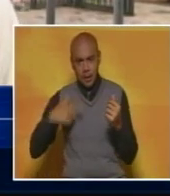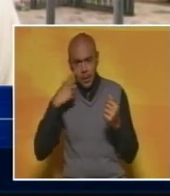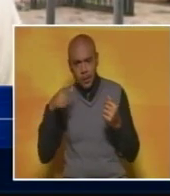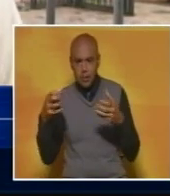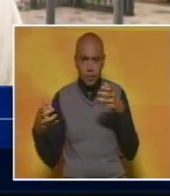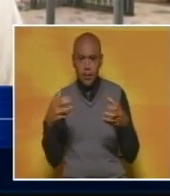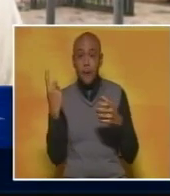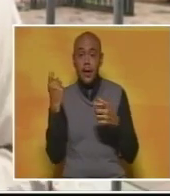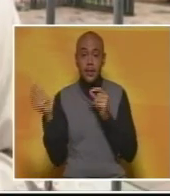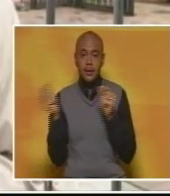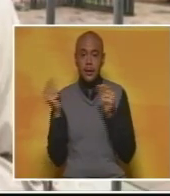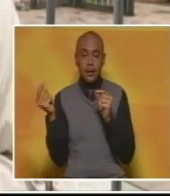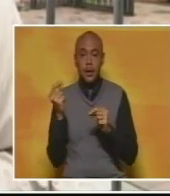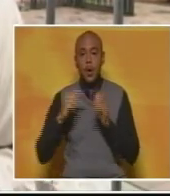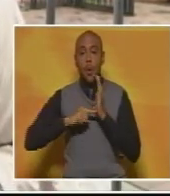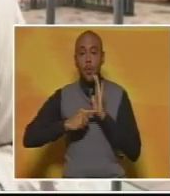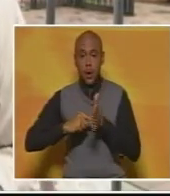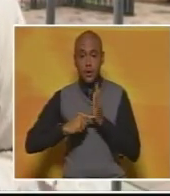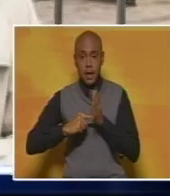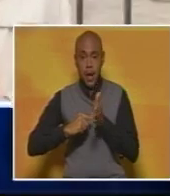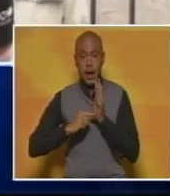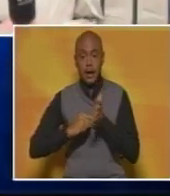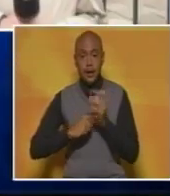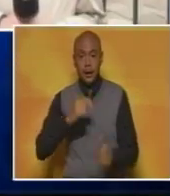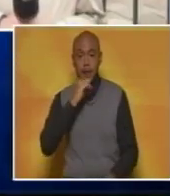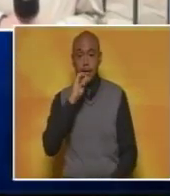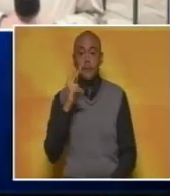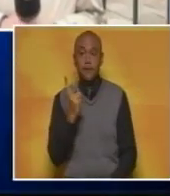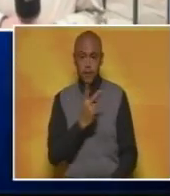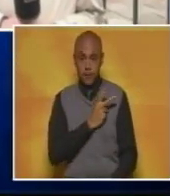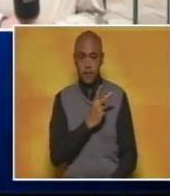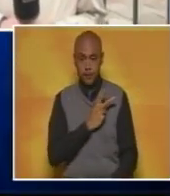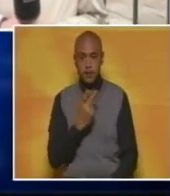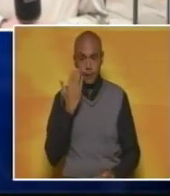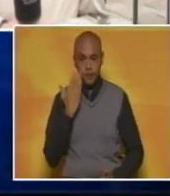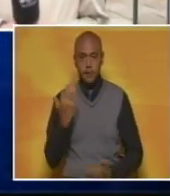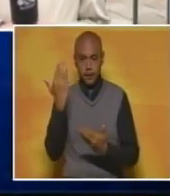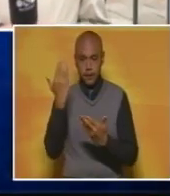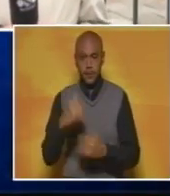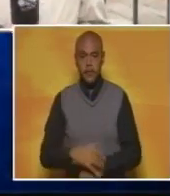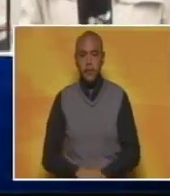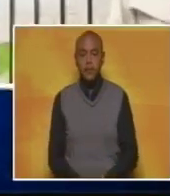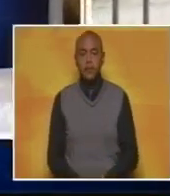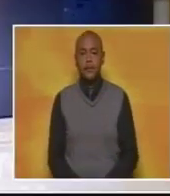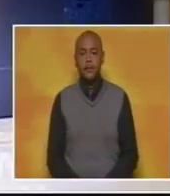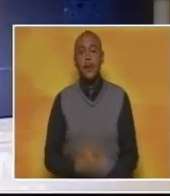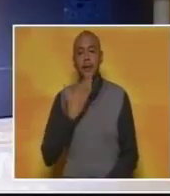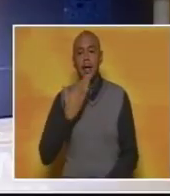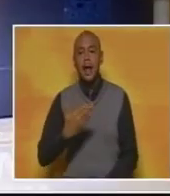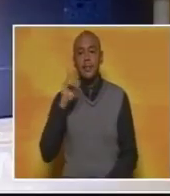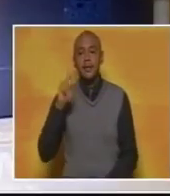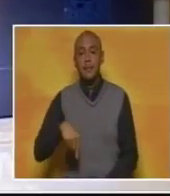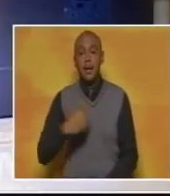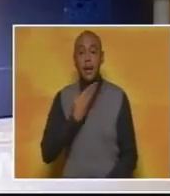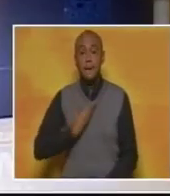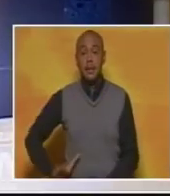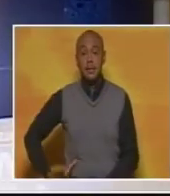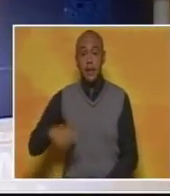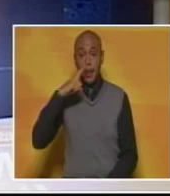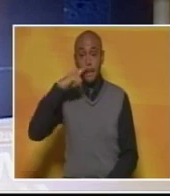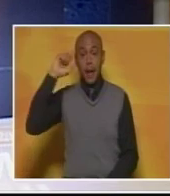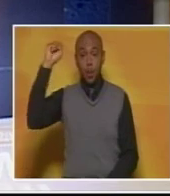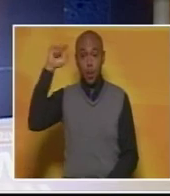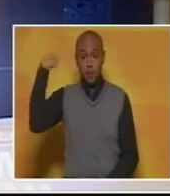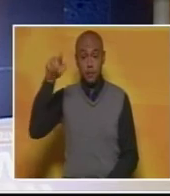Desde Buenos Aires, Argentina, informó Fernando Menéndez para la Alianza Informativa Latinoamericana. Muchísimas gracias, Fernando. El presidente de la República,